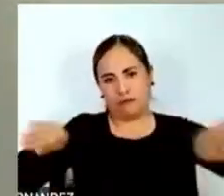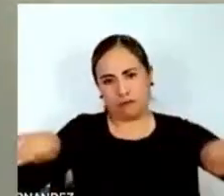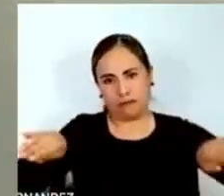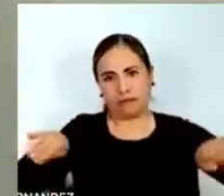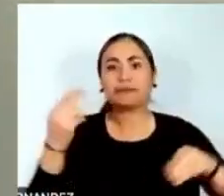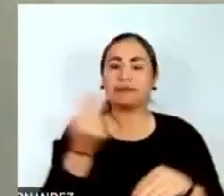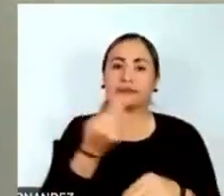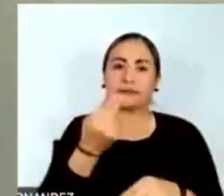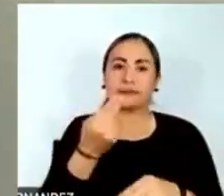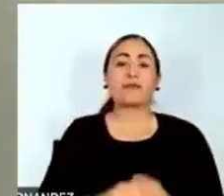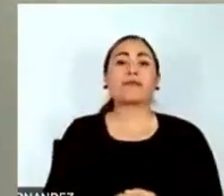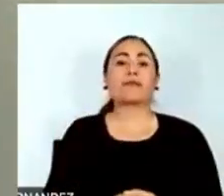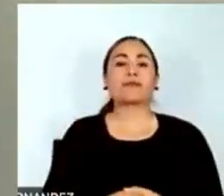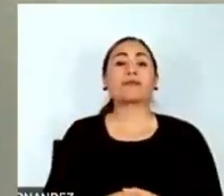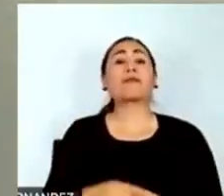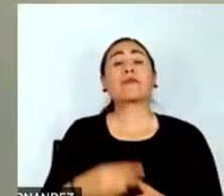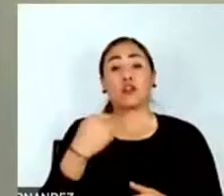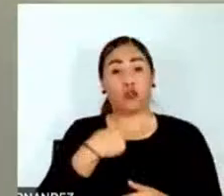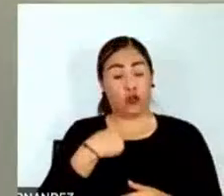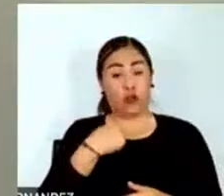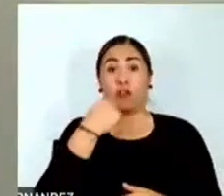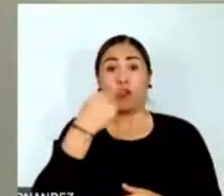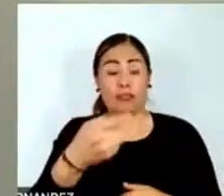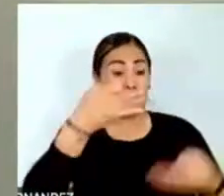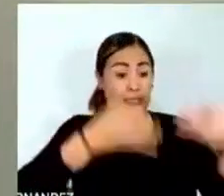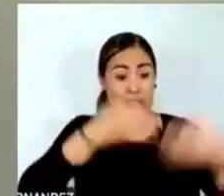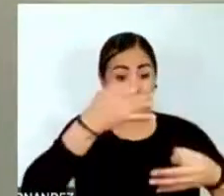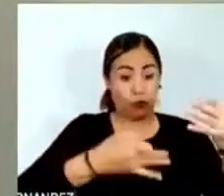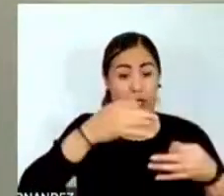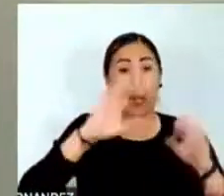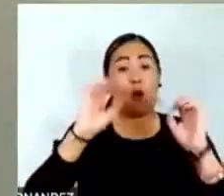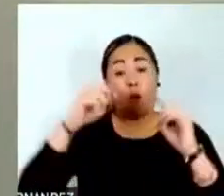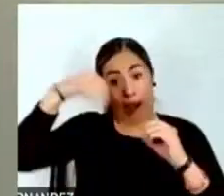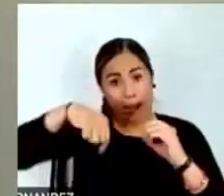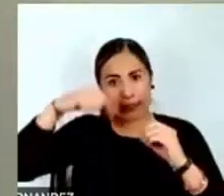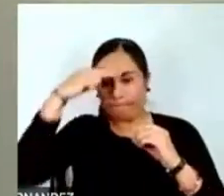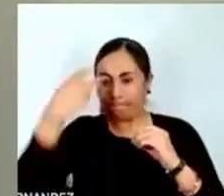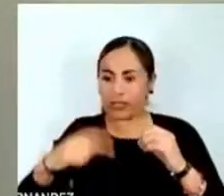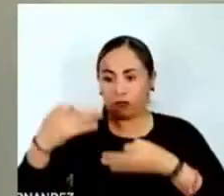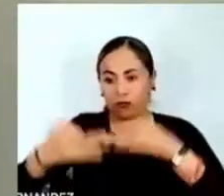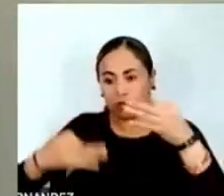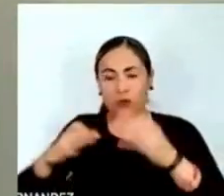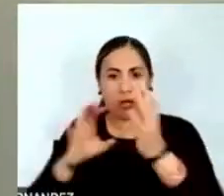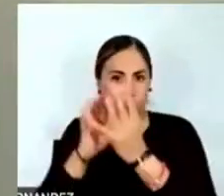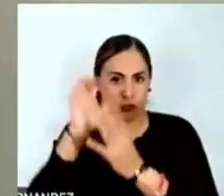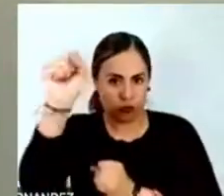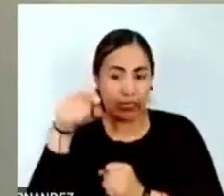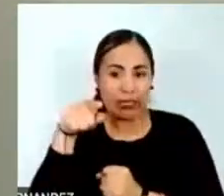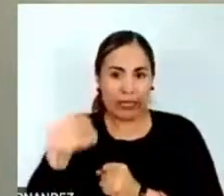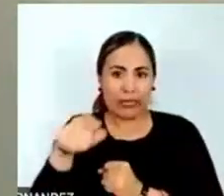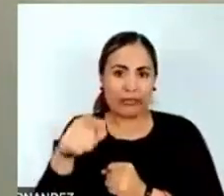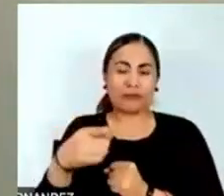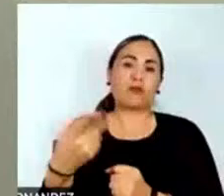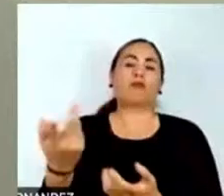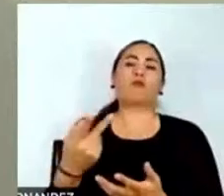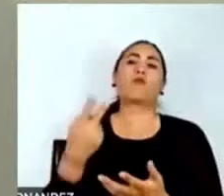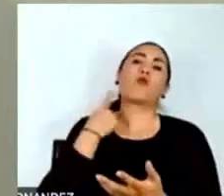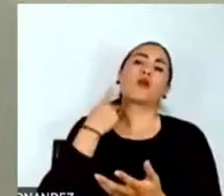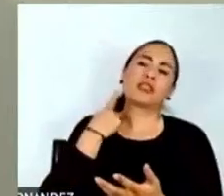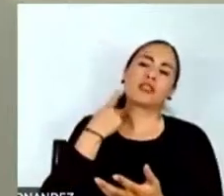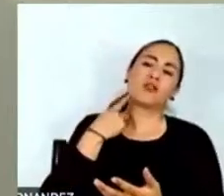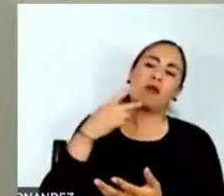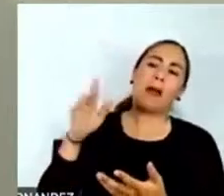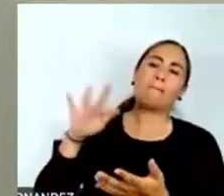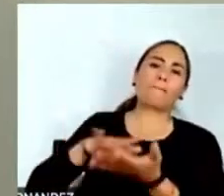y en especial nuestros tribunales constitucionales, no jueguen un papel político con sus resoluciones. Sostener